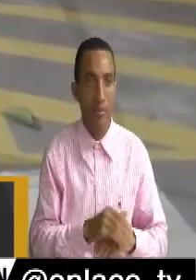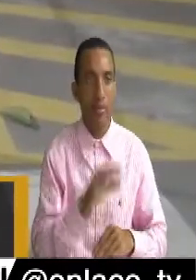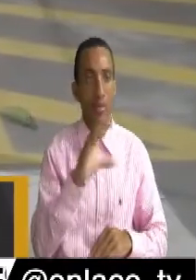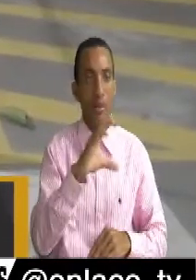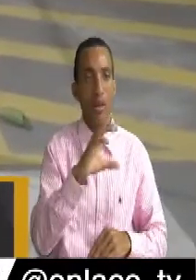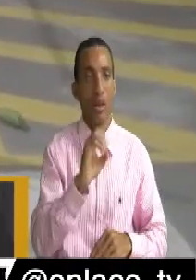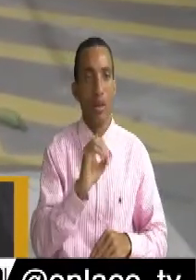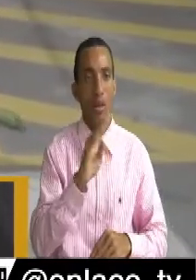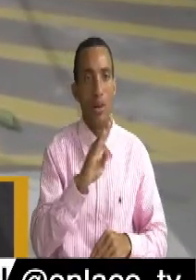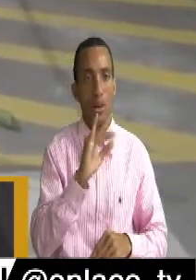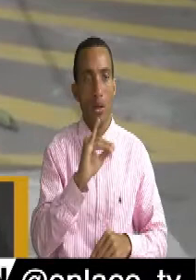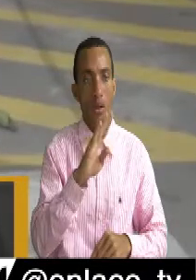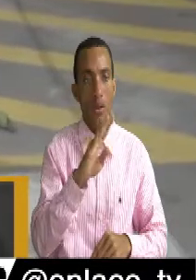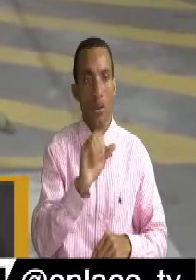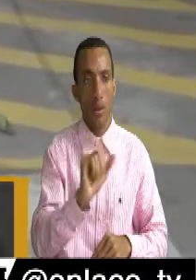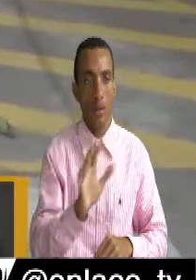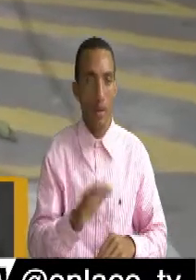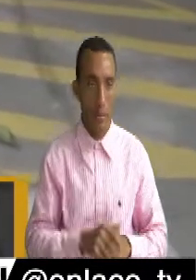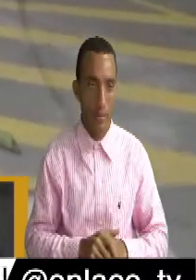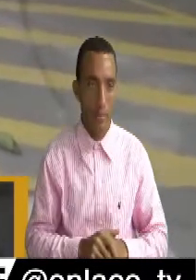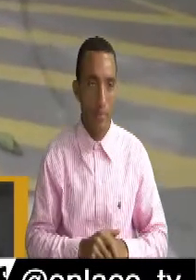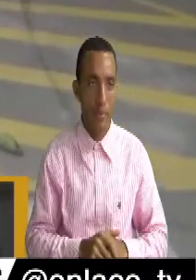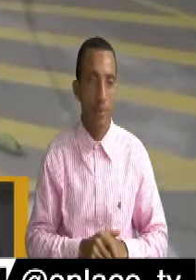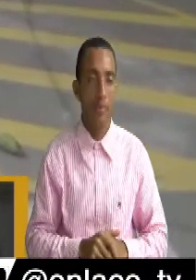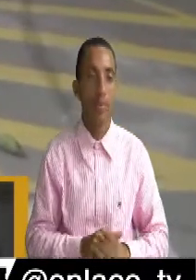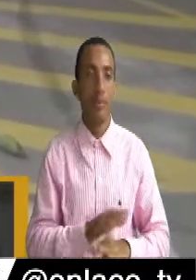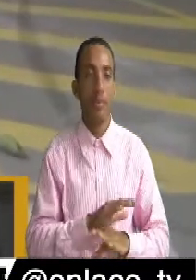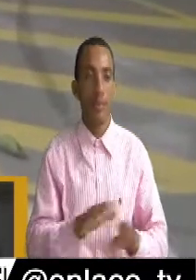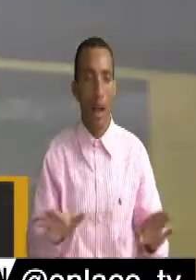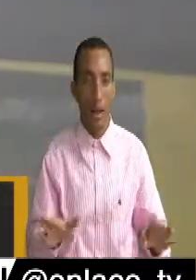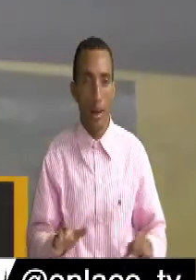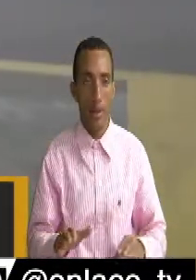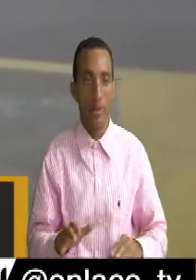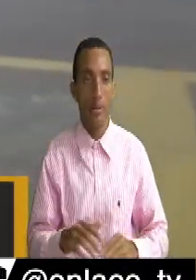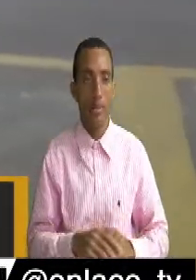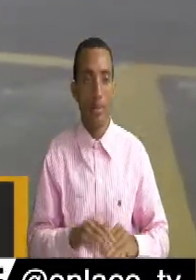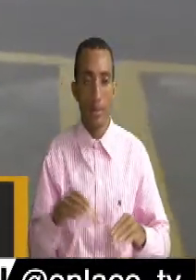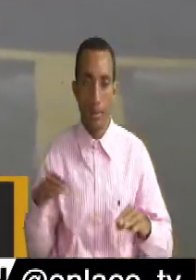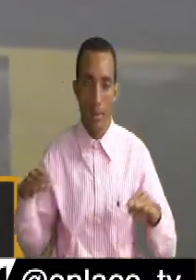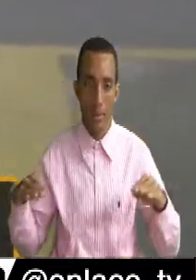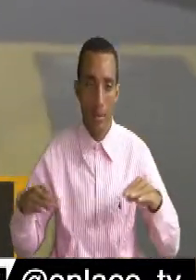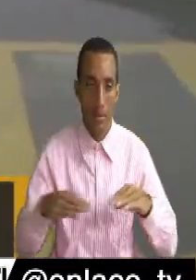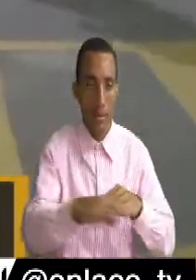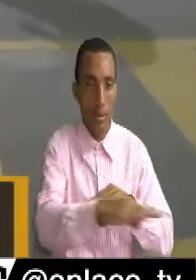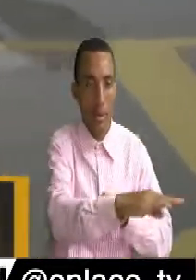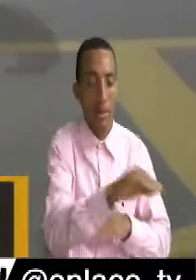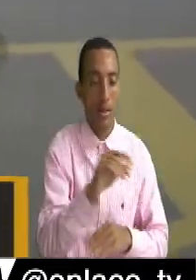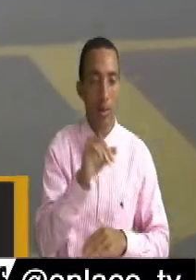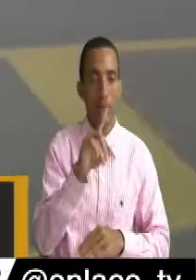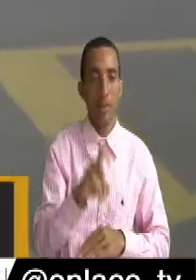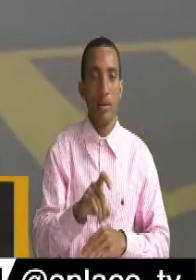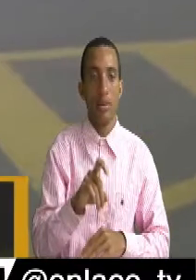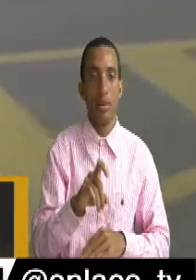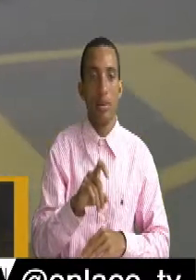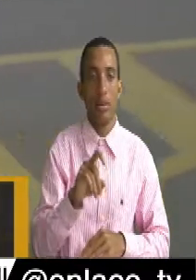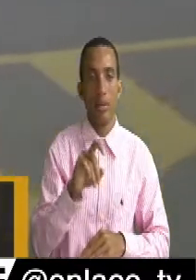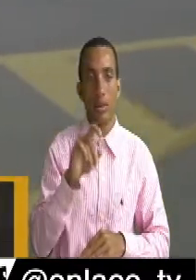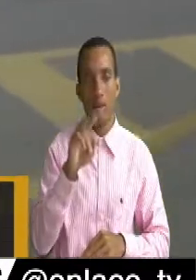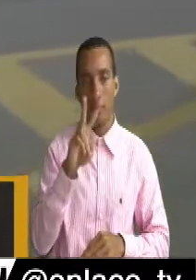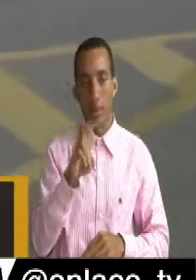hace los pares actualmente, es decir, la prelación la tiene la calle 76A. A partir